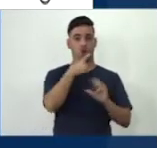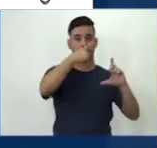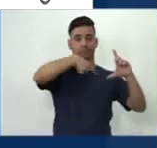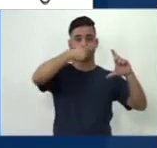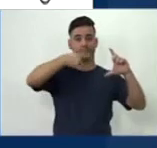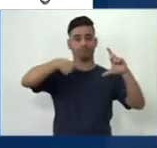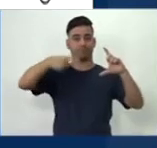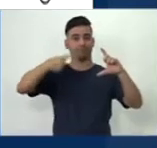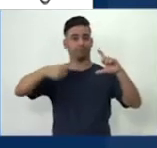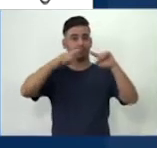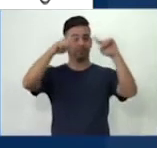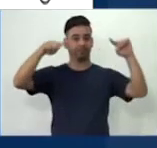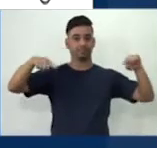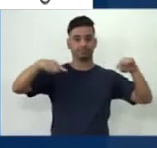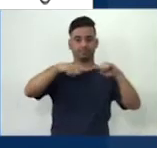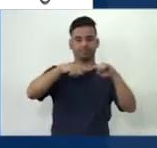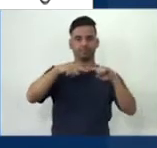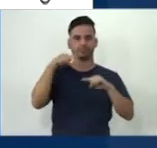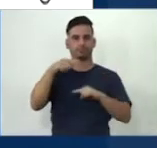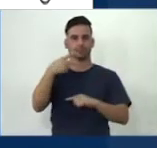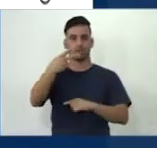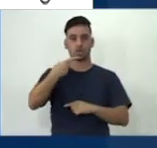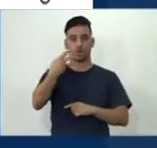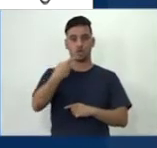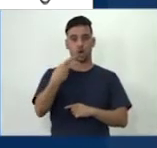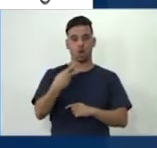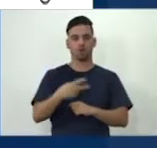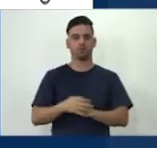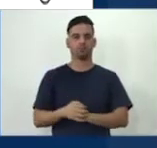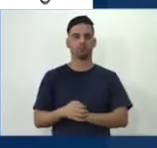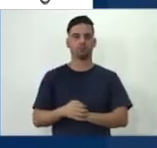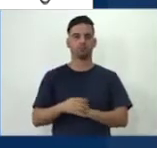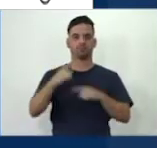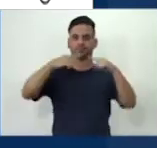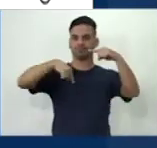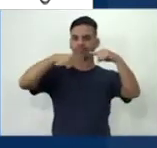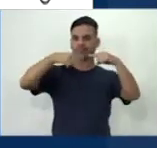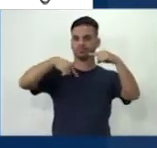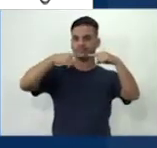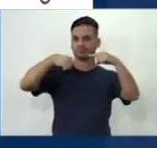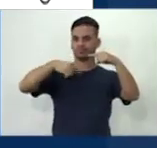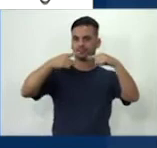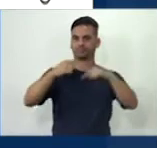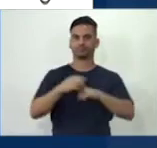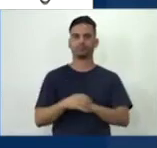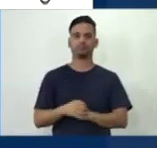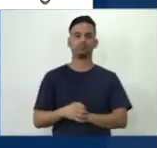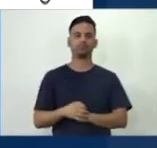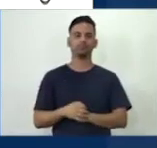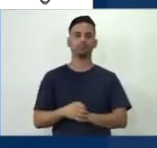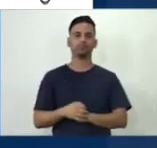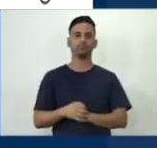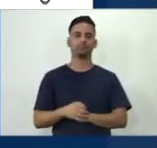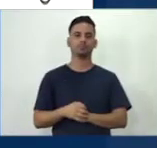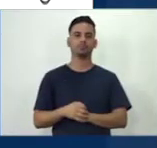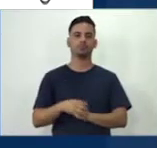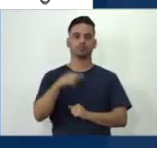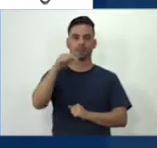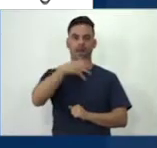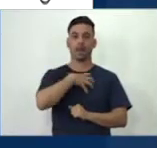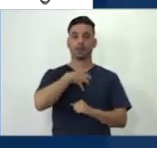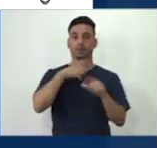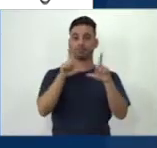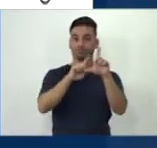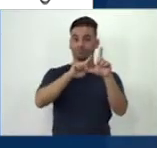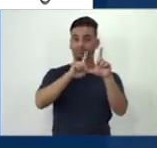dos bobinas, una al frente de la otra, una con un interruptor K, con una fuente, un núcleo de hierro que une las dos bobinas y